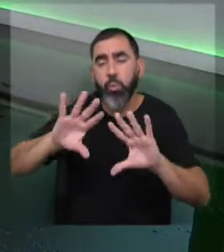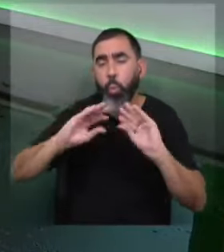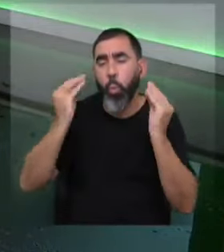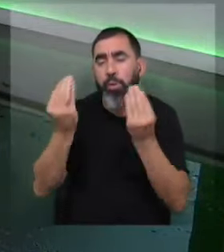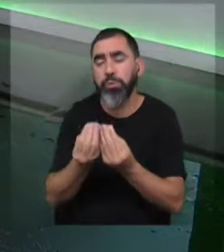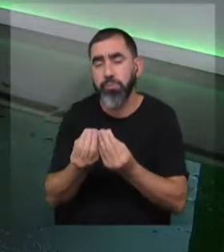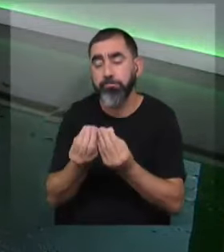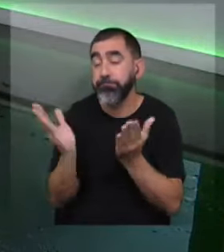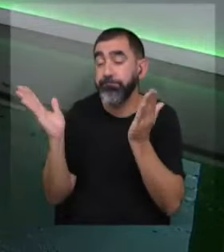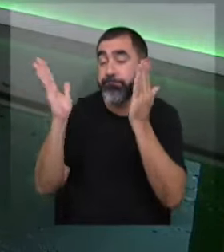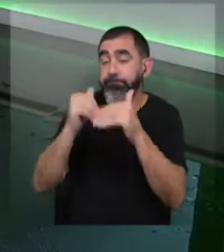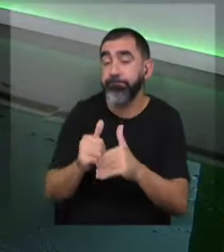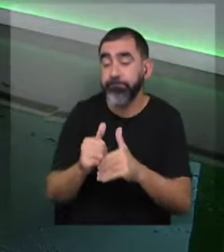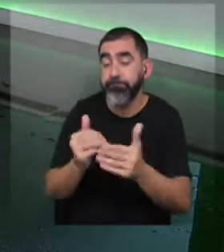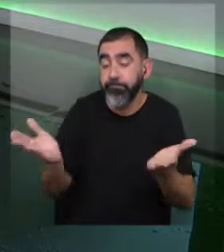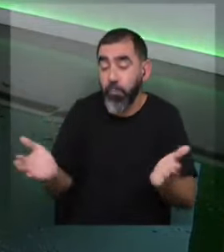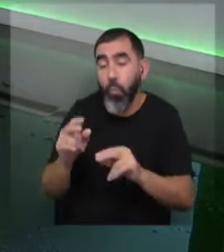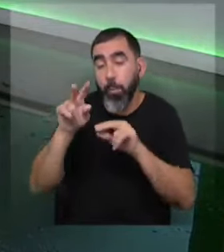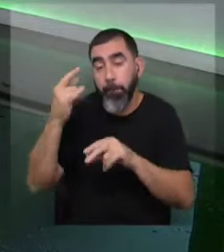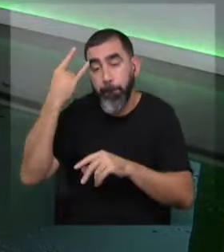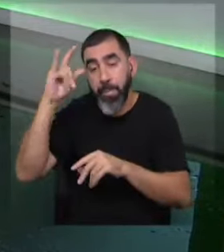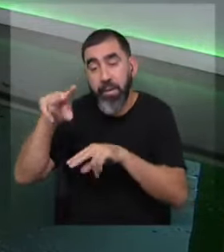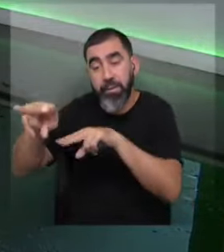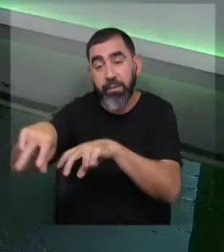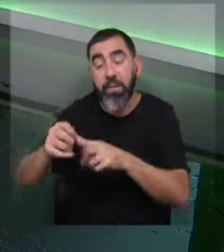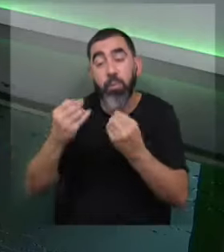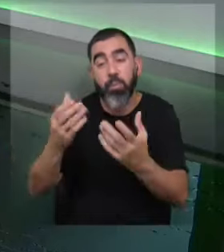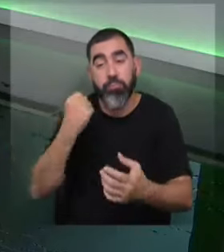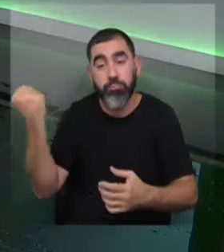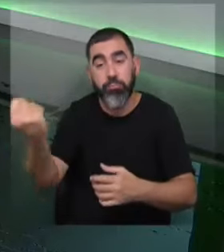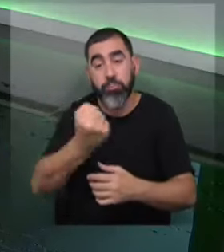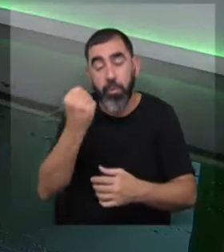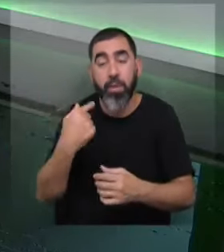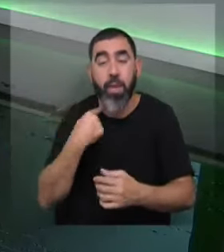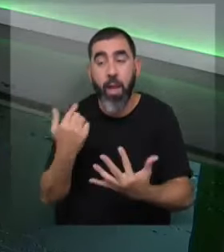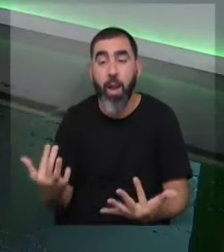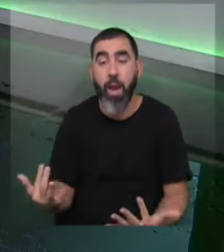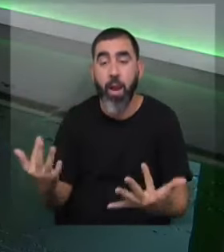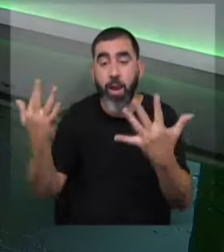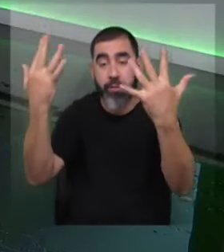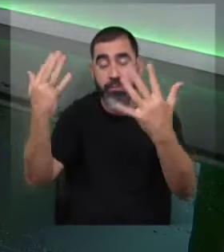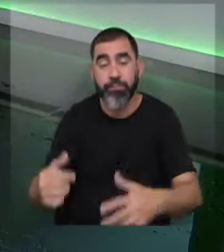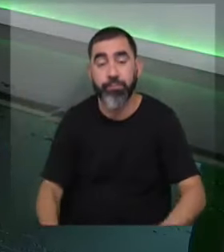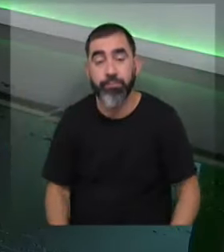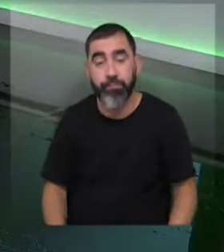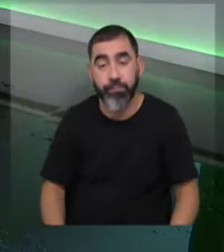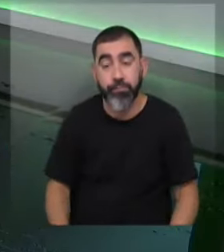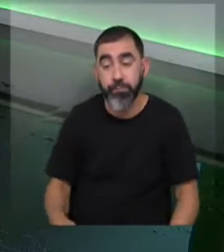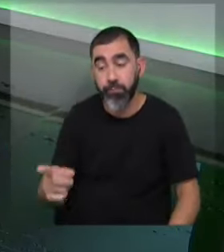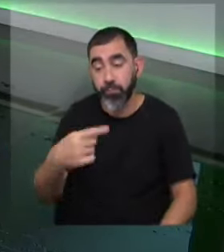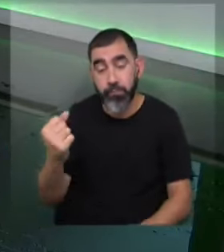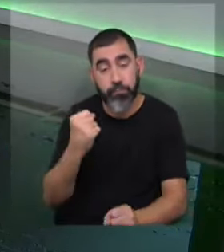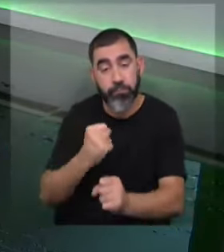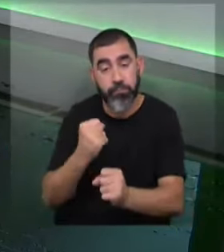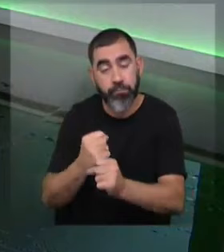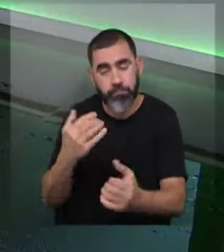bueno, no se puede fomentar la ganadería porque es una fuente muy importante de emisión de gases de efecto invernadero. Ustedes vienen trabajando muchísimo